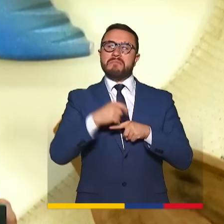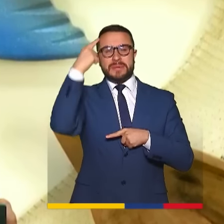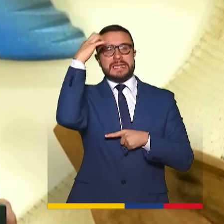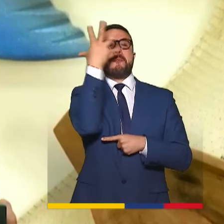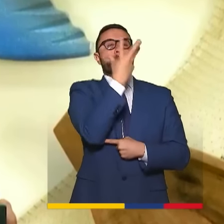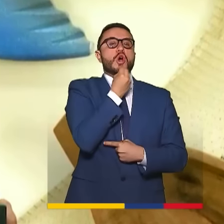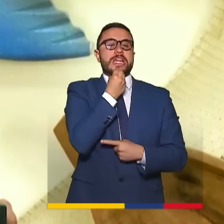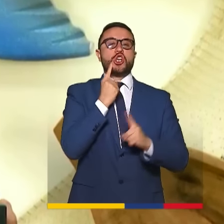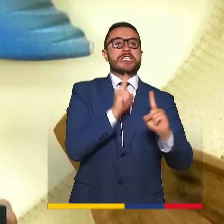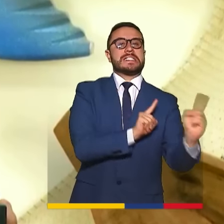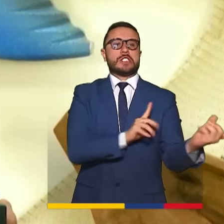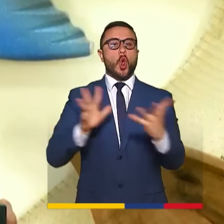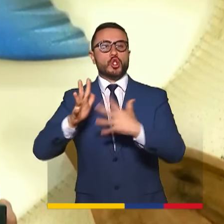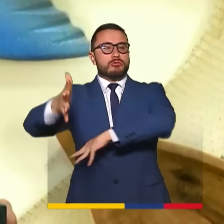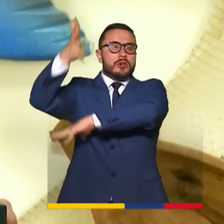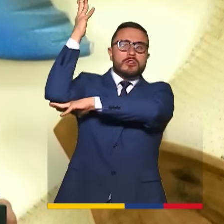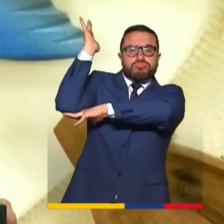porque